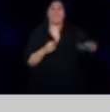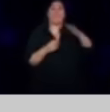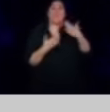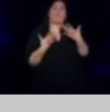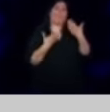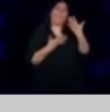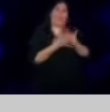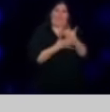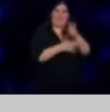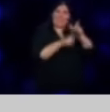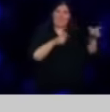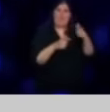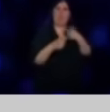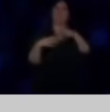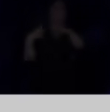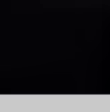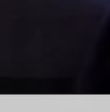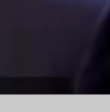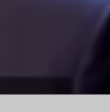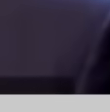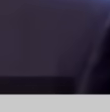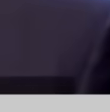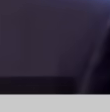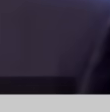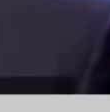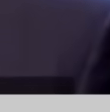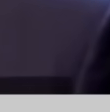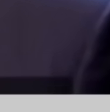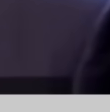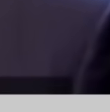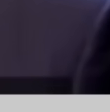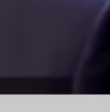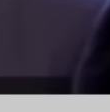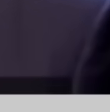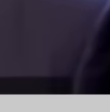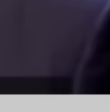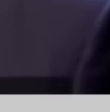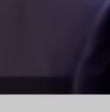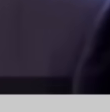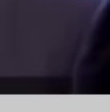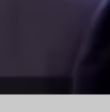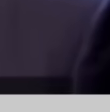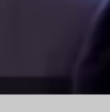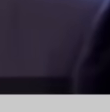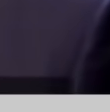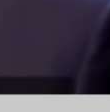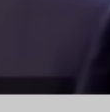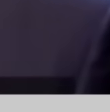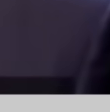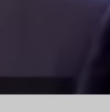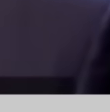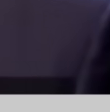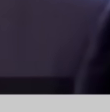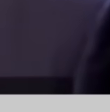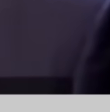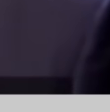Sí. justamente a Miriam Breckman. De esta manera se cruzaban. Deja de faltarle el respeto a las mujeres porque me parece que más